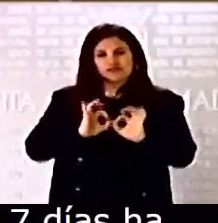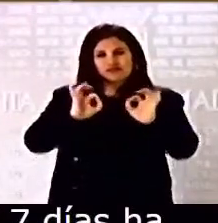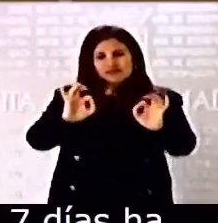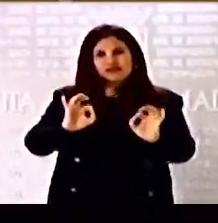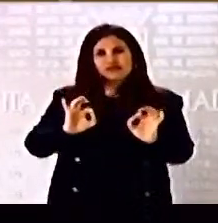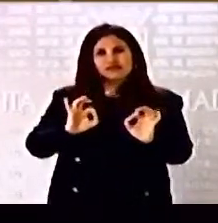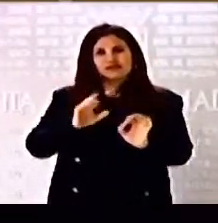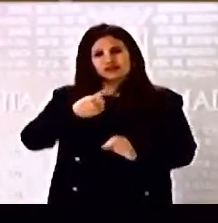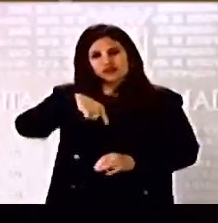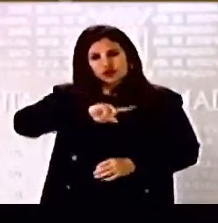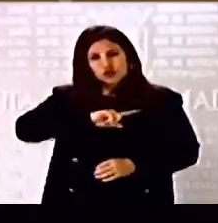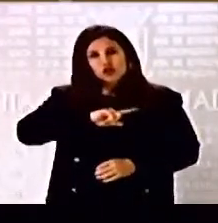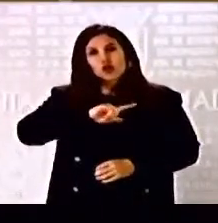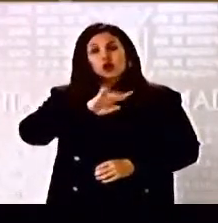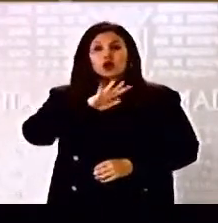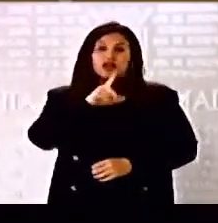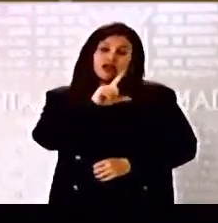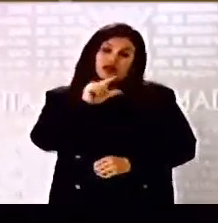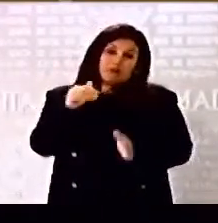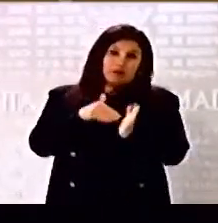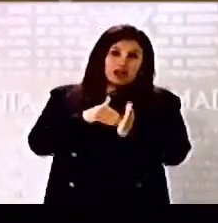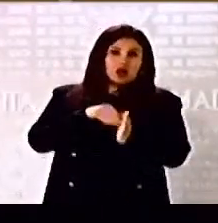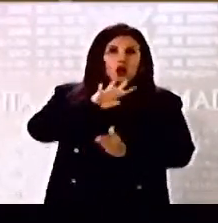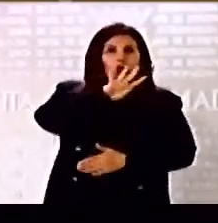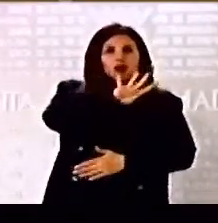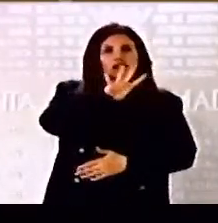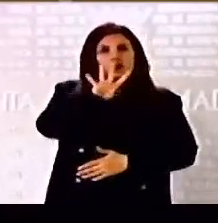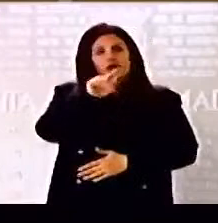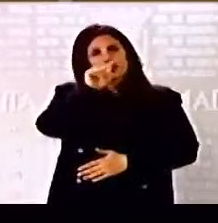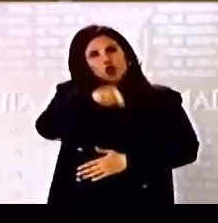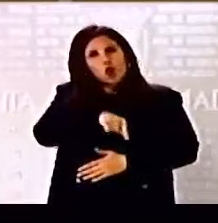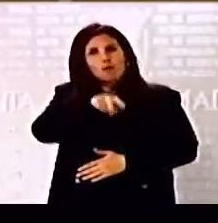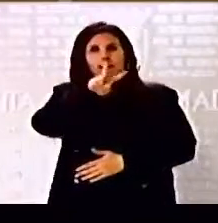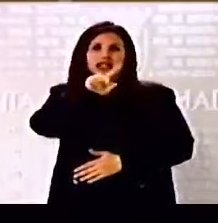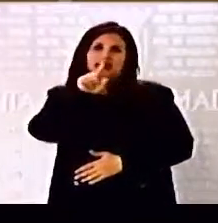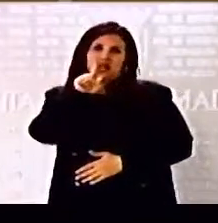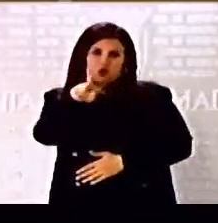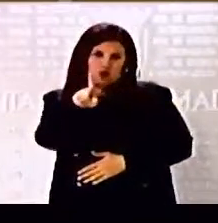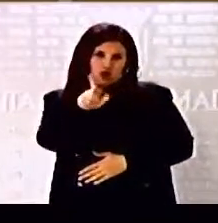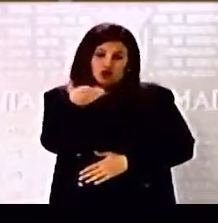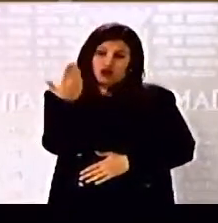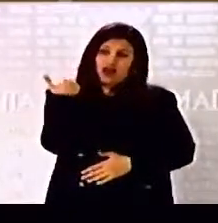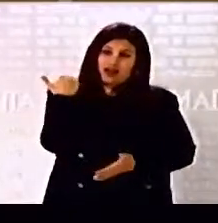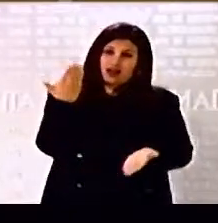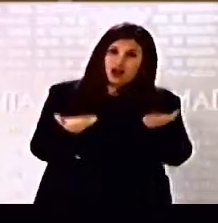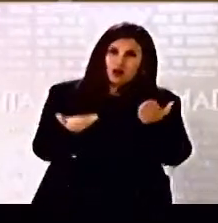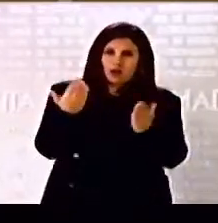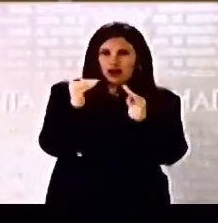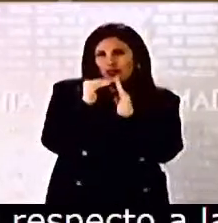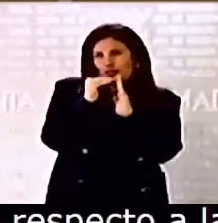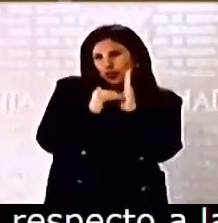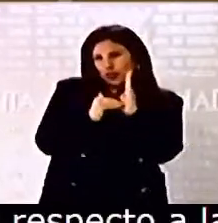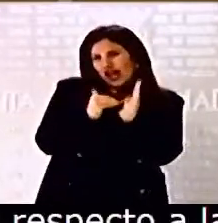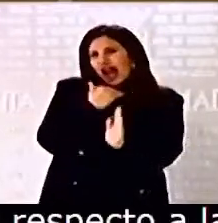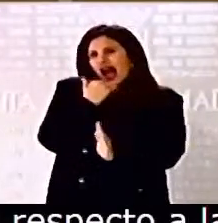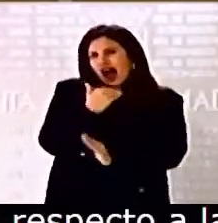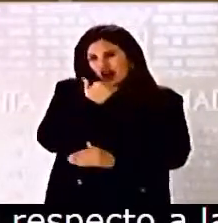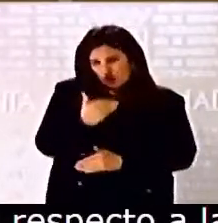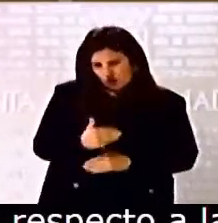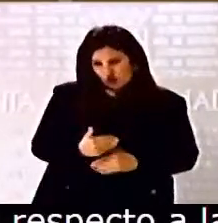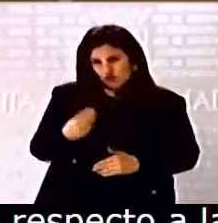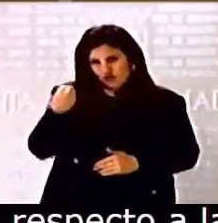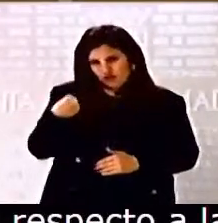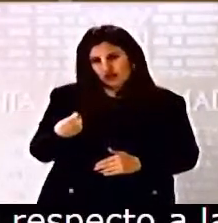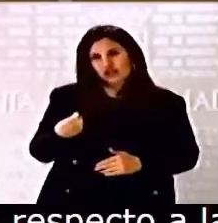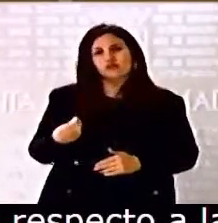tenemos 44,21, ha bajado unas décimas, con respecto a la cifra de incidencia acumulada en el día de